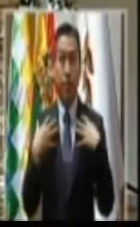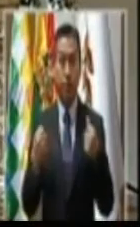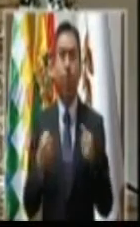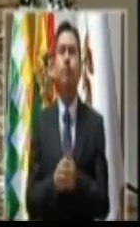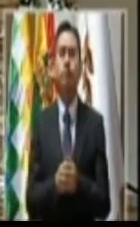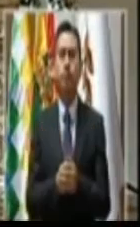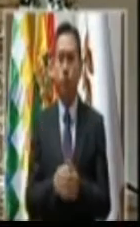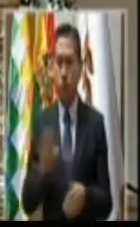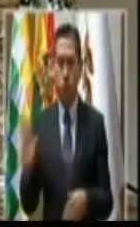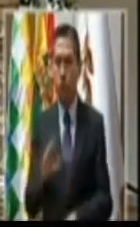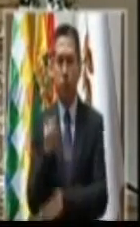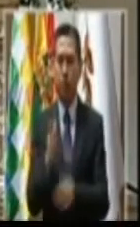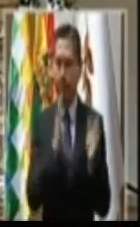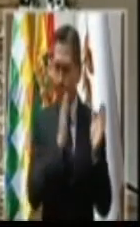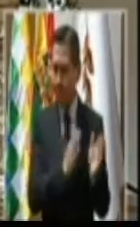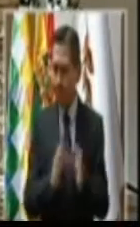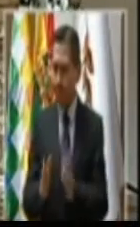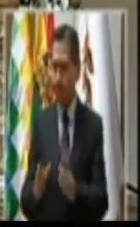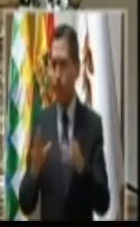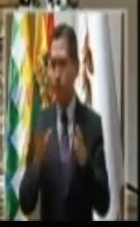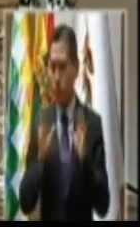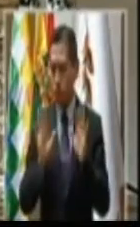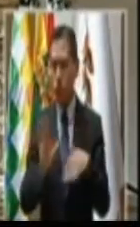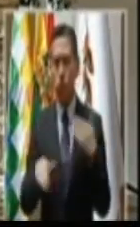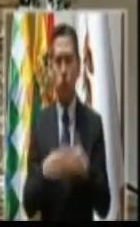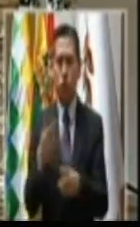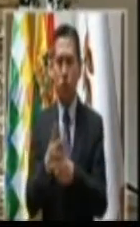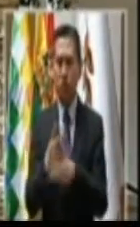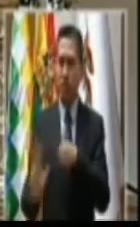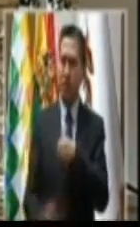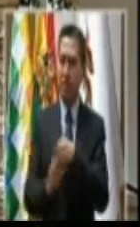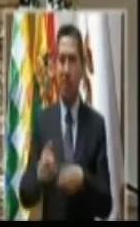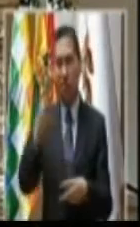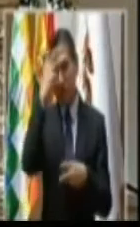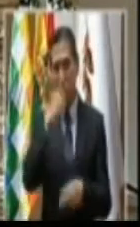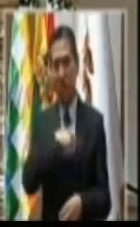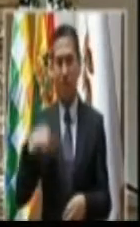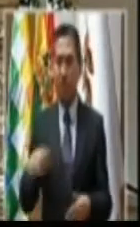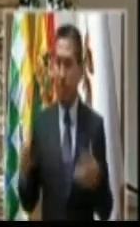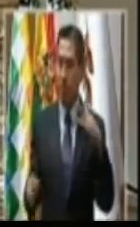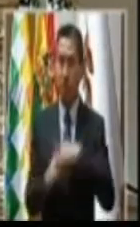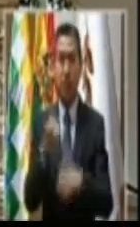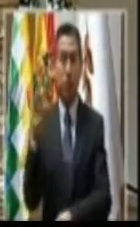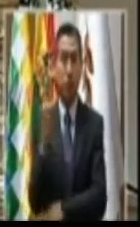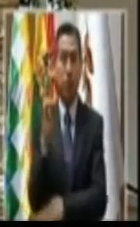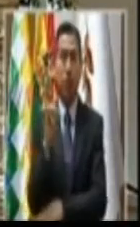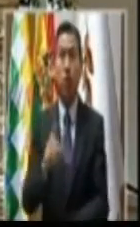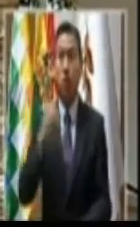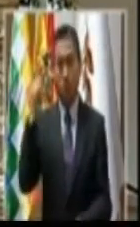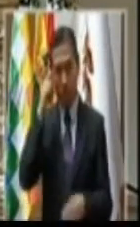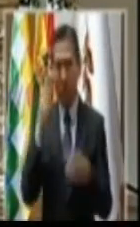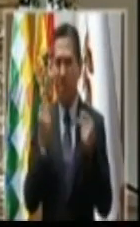Y resulta que en las últimas horas nos enteramos de que dijo, no, el pueblo me pide que yo me quede. Es decir, estos sí son juegos